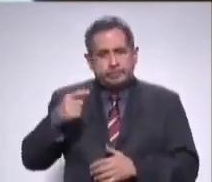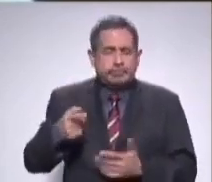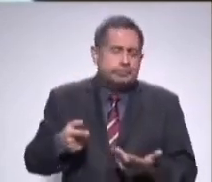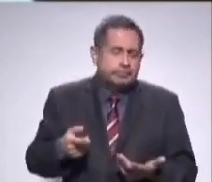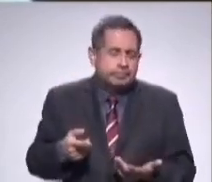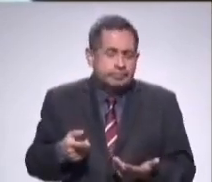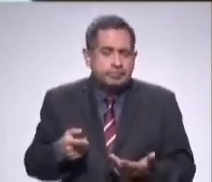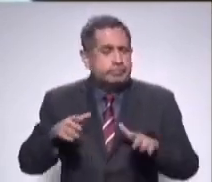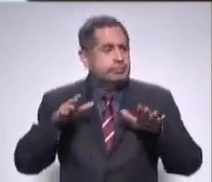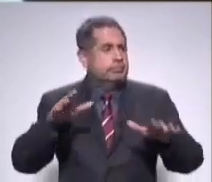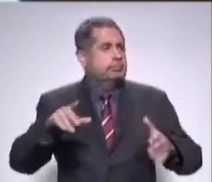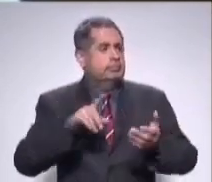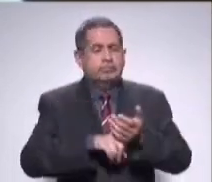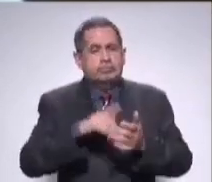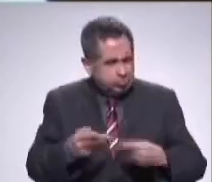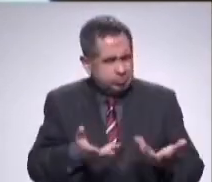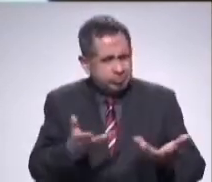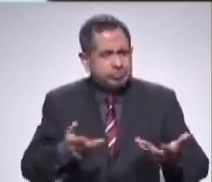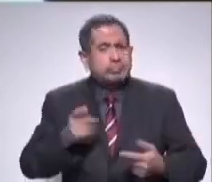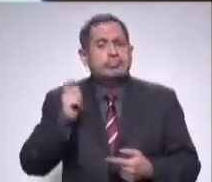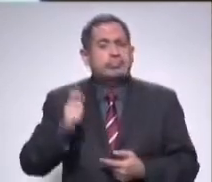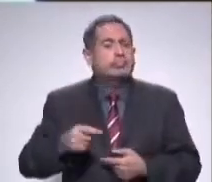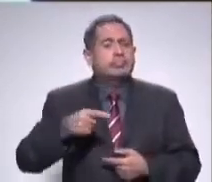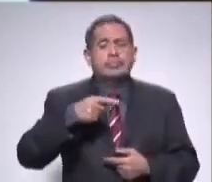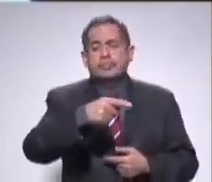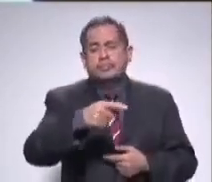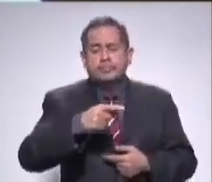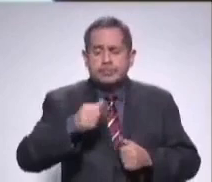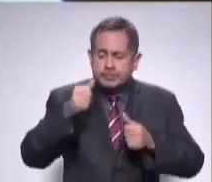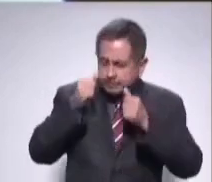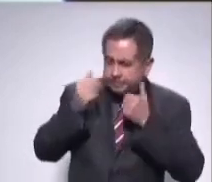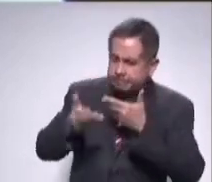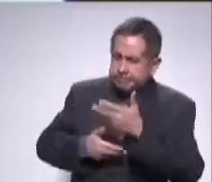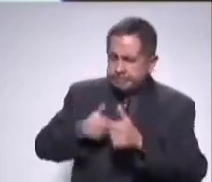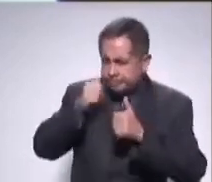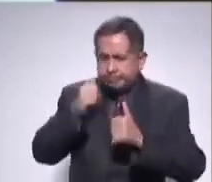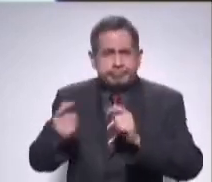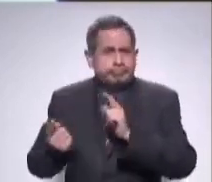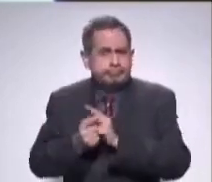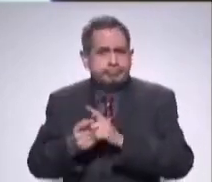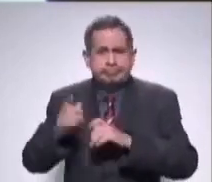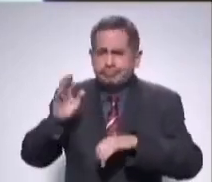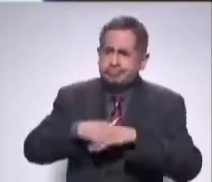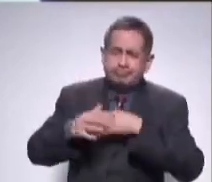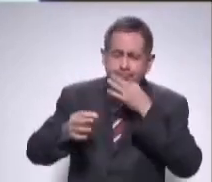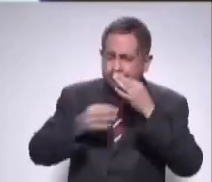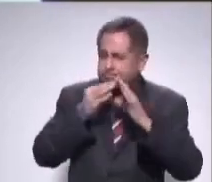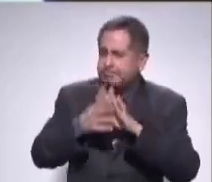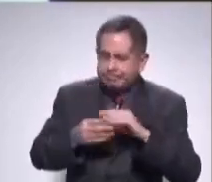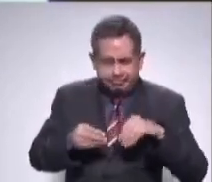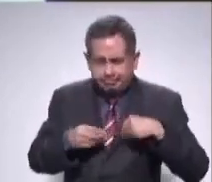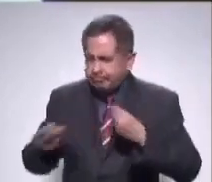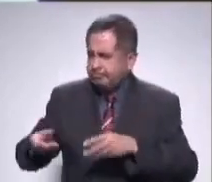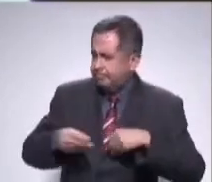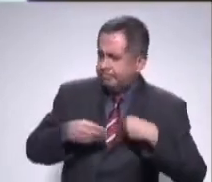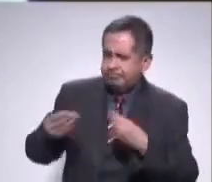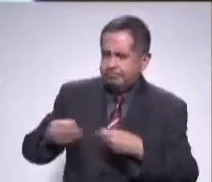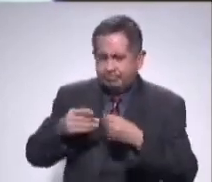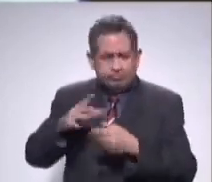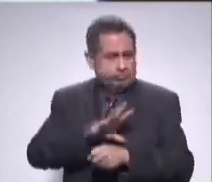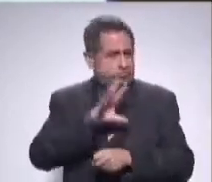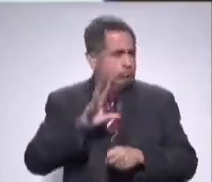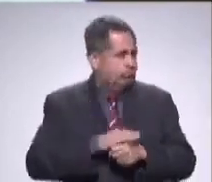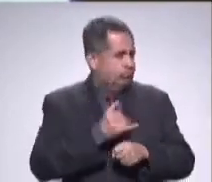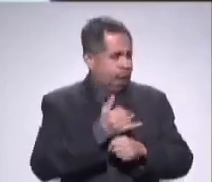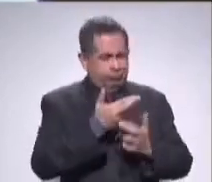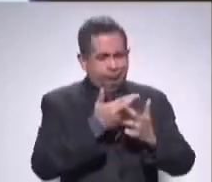la base militar número uno Santa Lucía, un ejercicio de atención al principio de máxima publicidad en beneficio del derecho humano